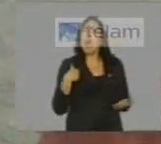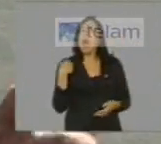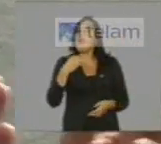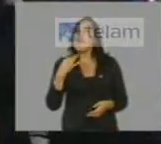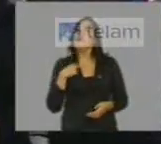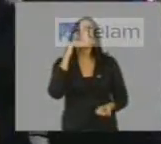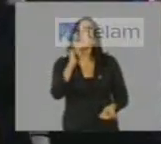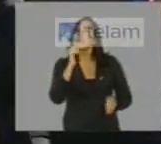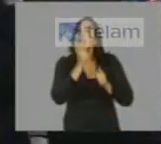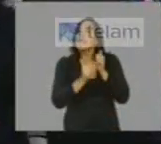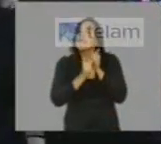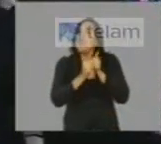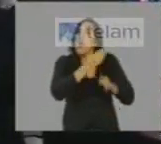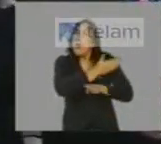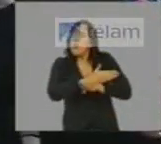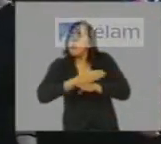Hay que contarla completa,